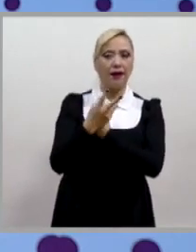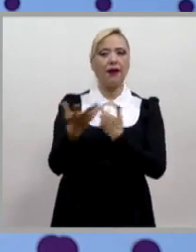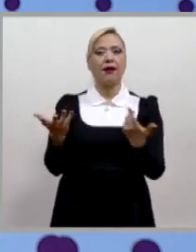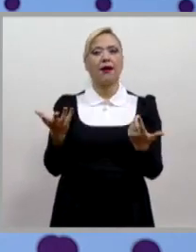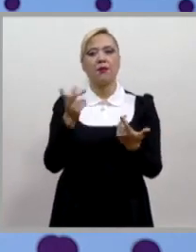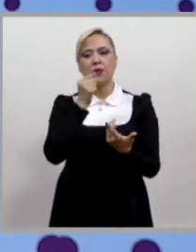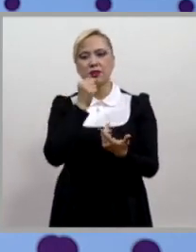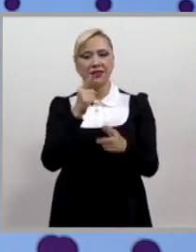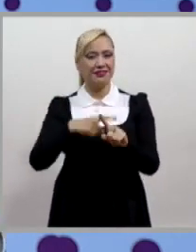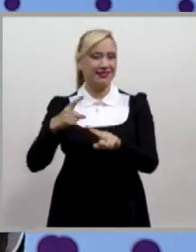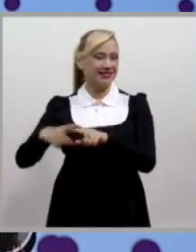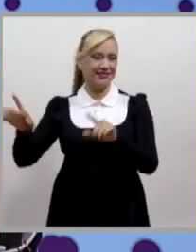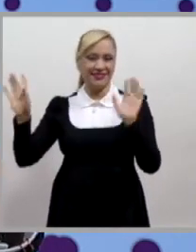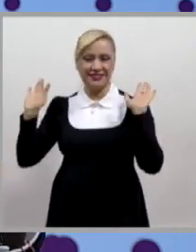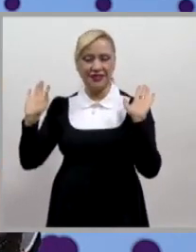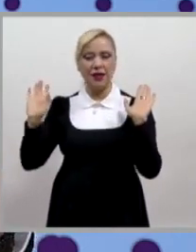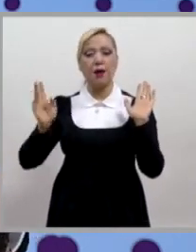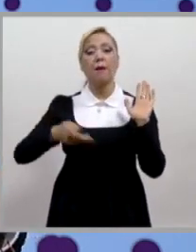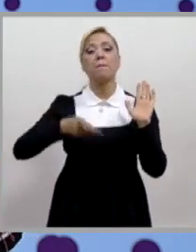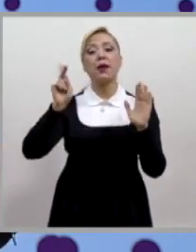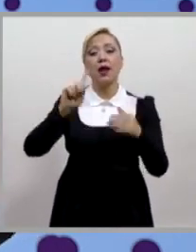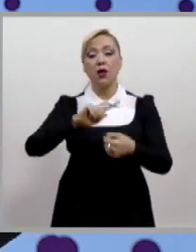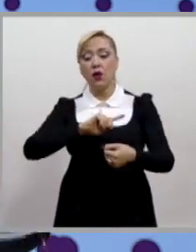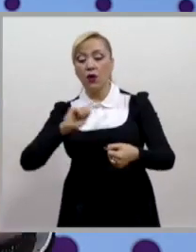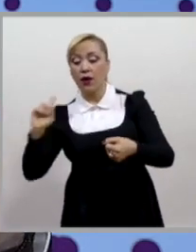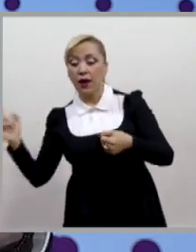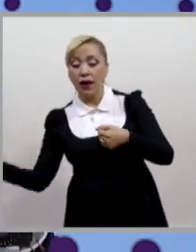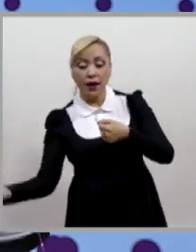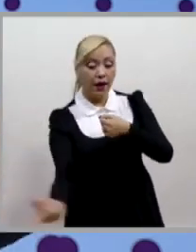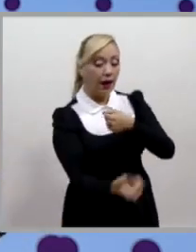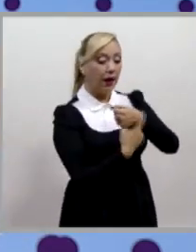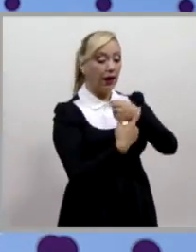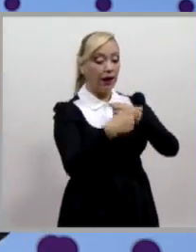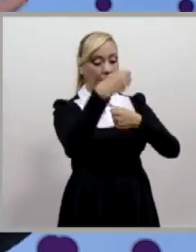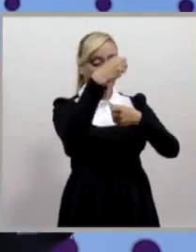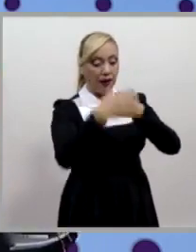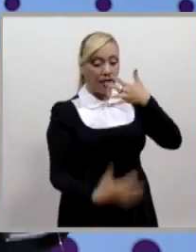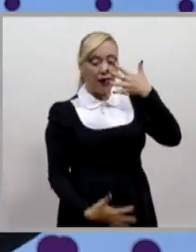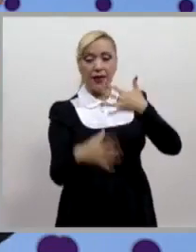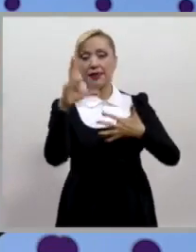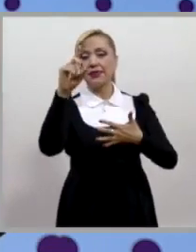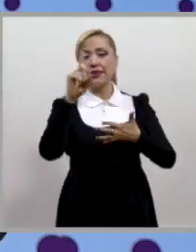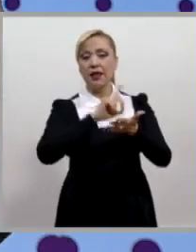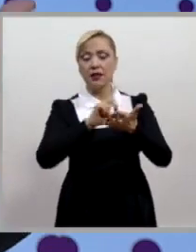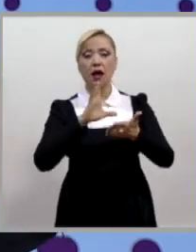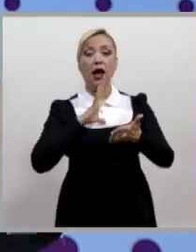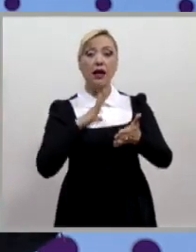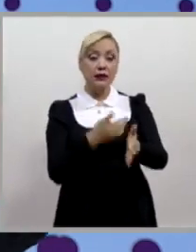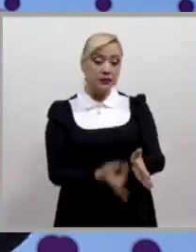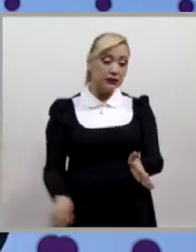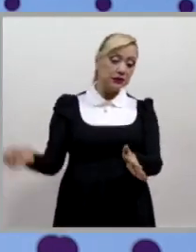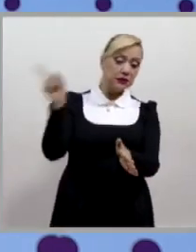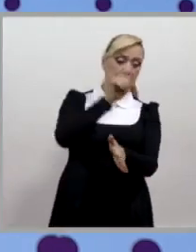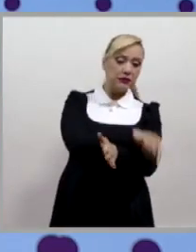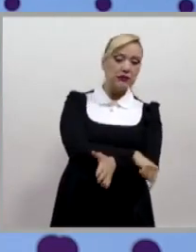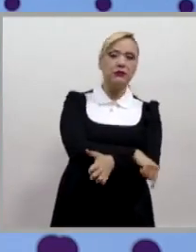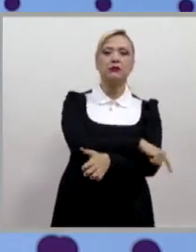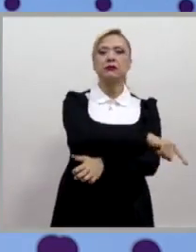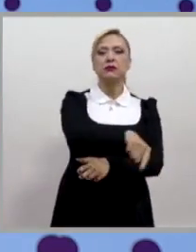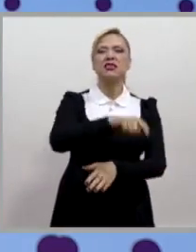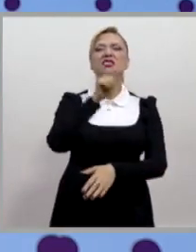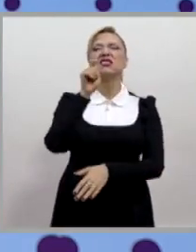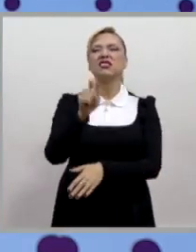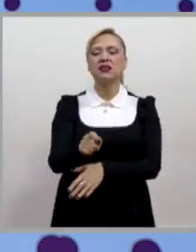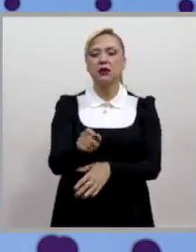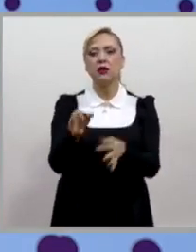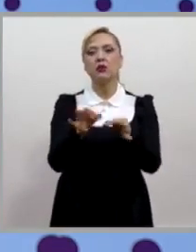que tienen los derechos, pero no saben que lo que hay detrás de los derechos son una serie de principios, son una serie de valores, son una serie de prácticas sociales que son importantes